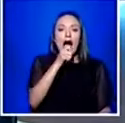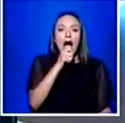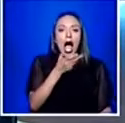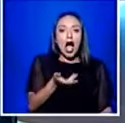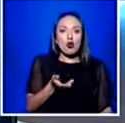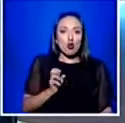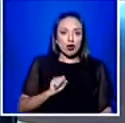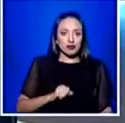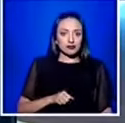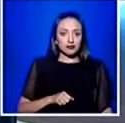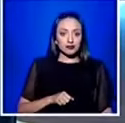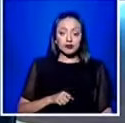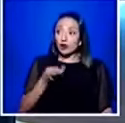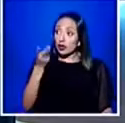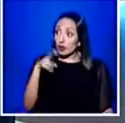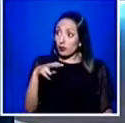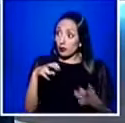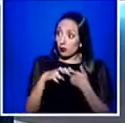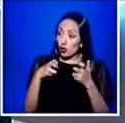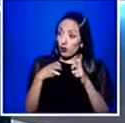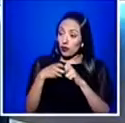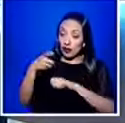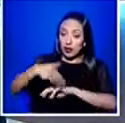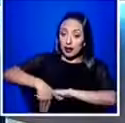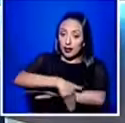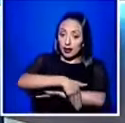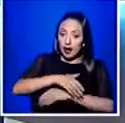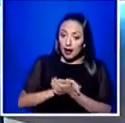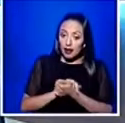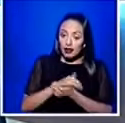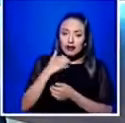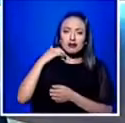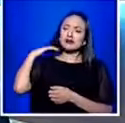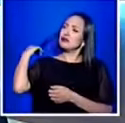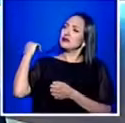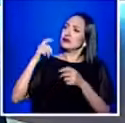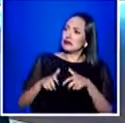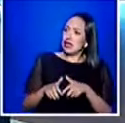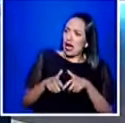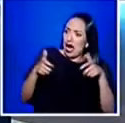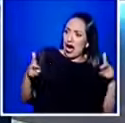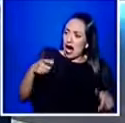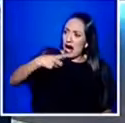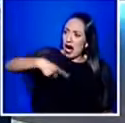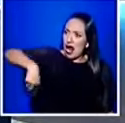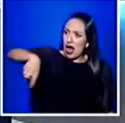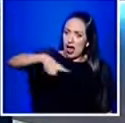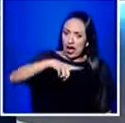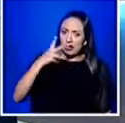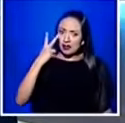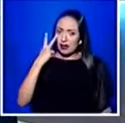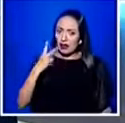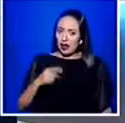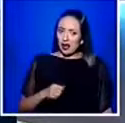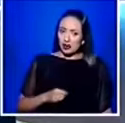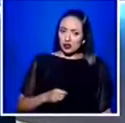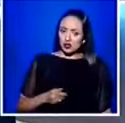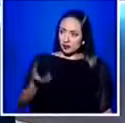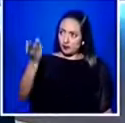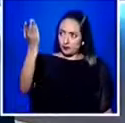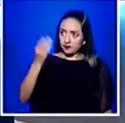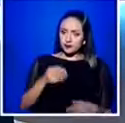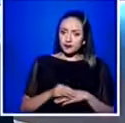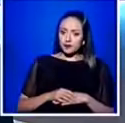que también está afectando a esa vía adoquinada. Es un charco que se ha formado ahí, Andreita, y estamos viendo ya el ojo de agua. Adelante con tu